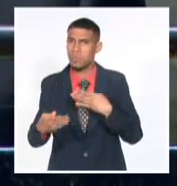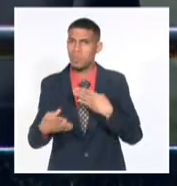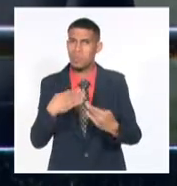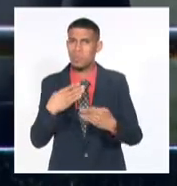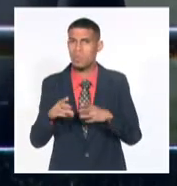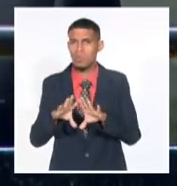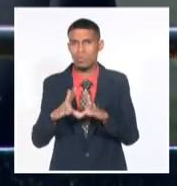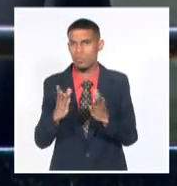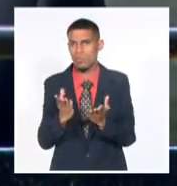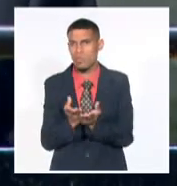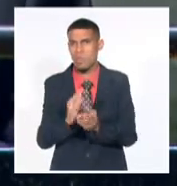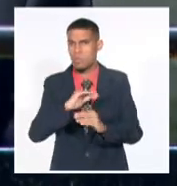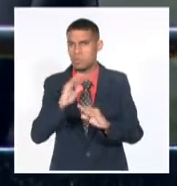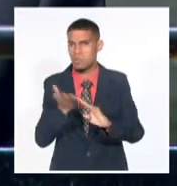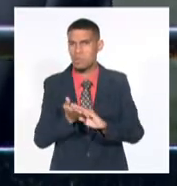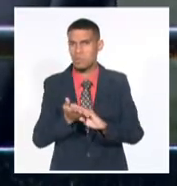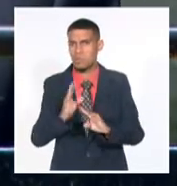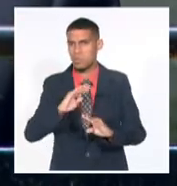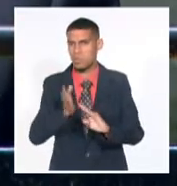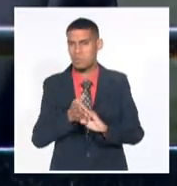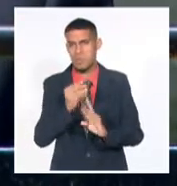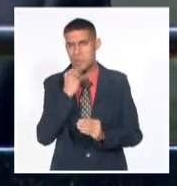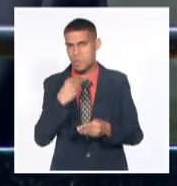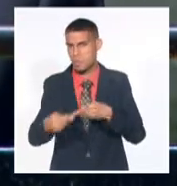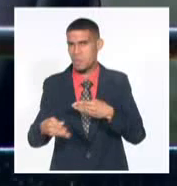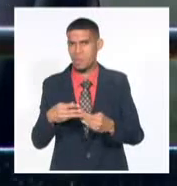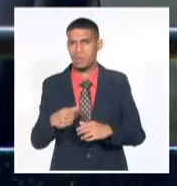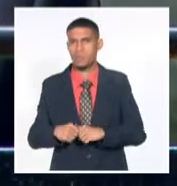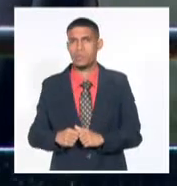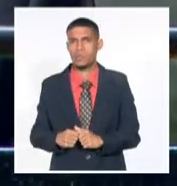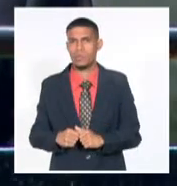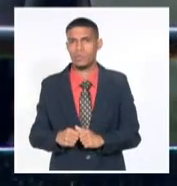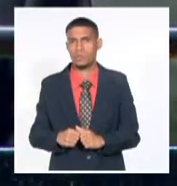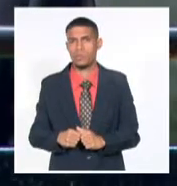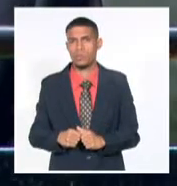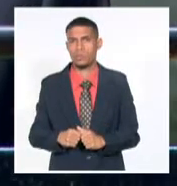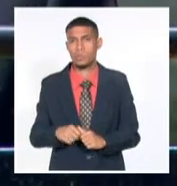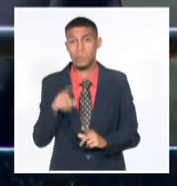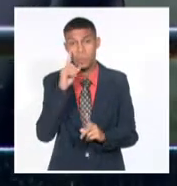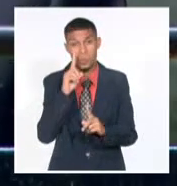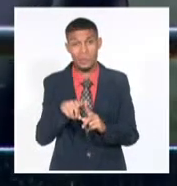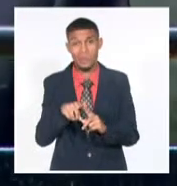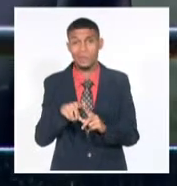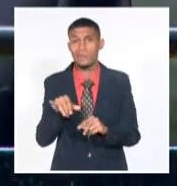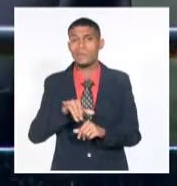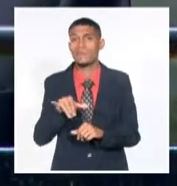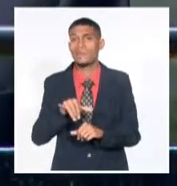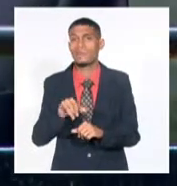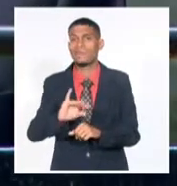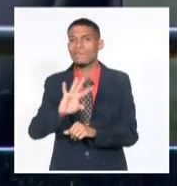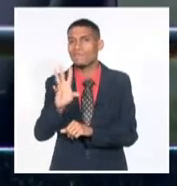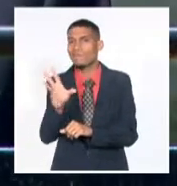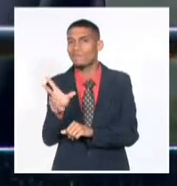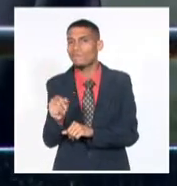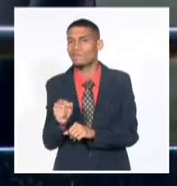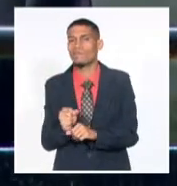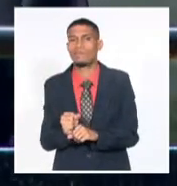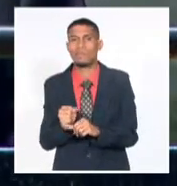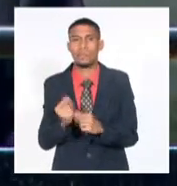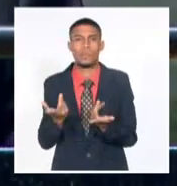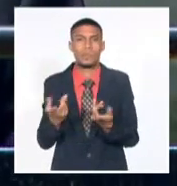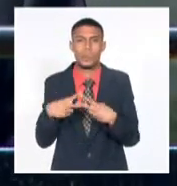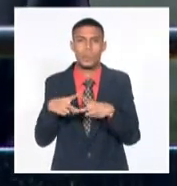estos factores que se utilizan con fines de desestabilización, robo de talentos